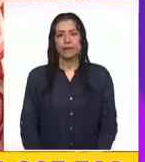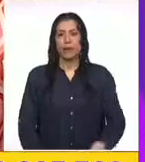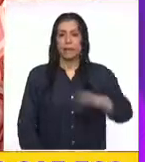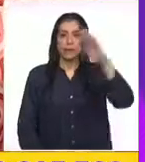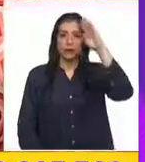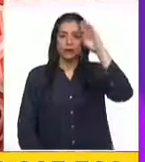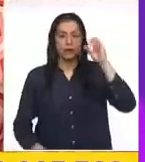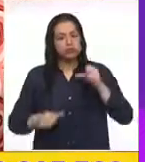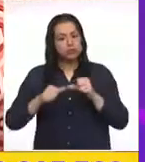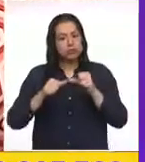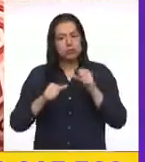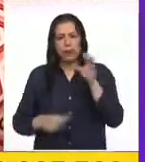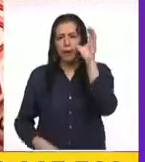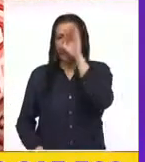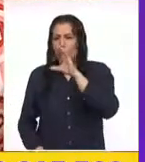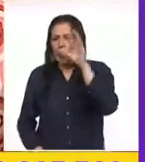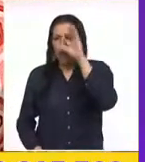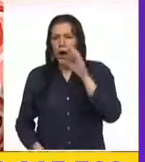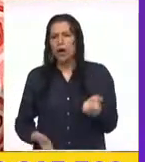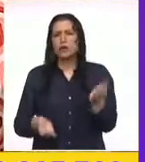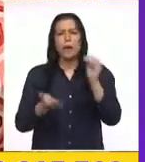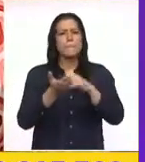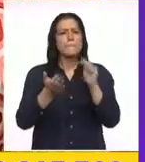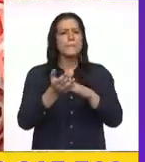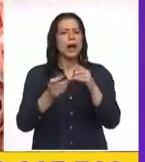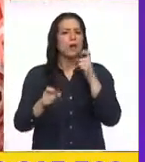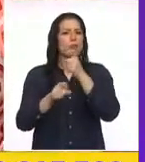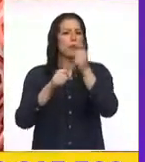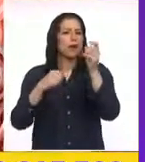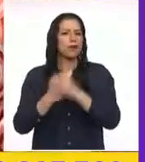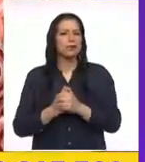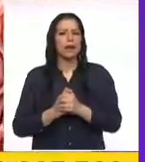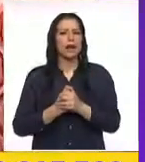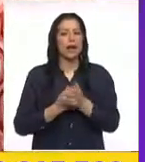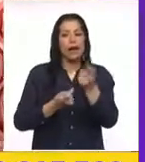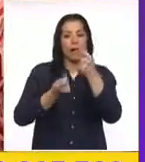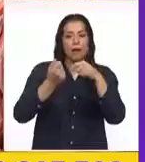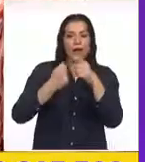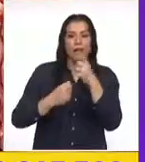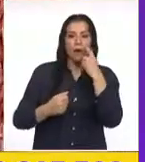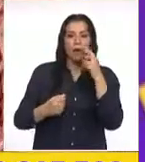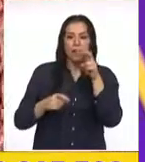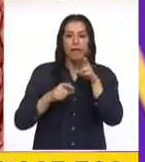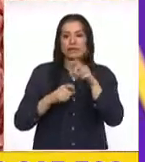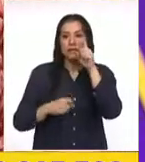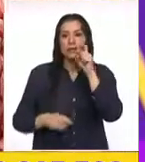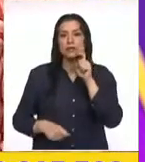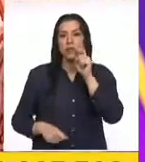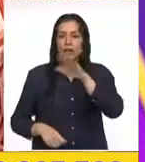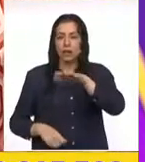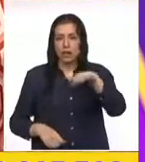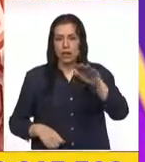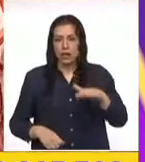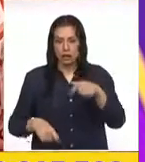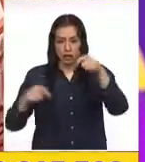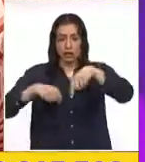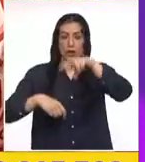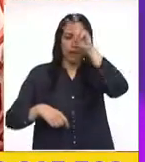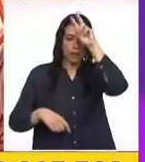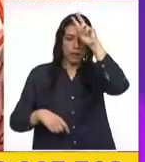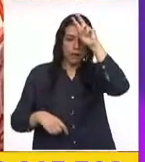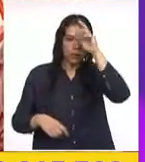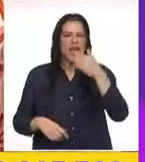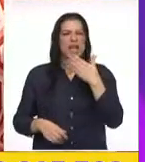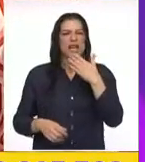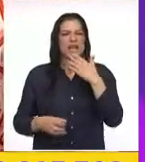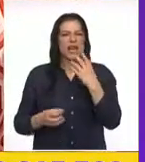La policía sigue buscando a más implicados en una red de pornografía infantil que operaba desde nuestro país. Entre las personas detenidas figuran